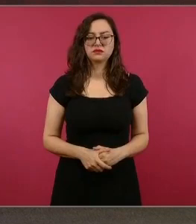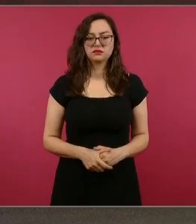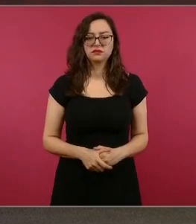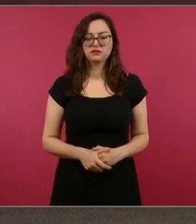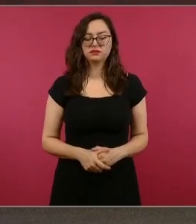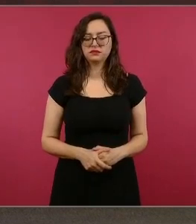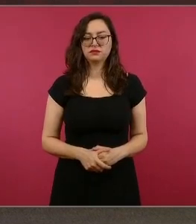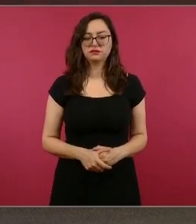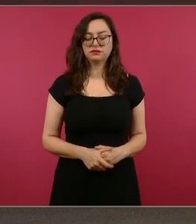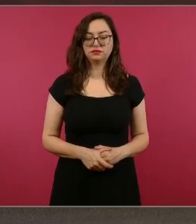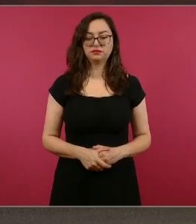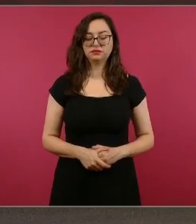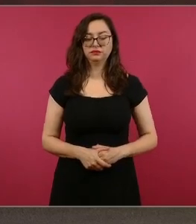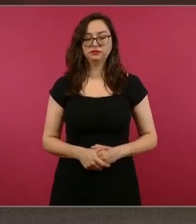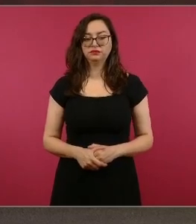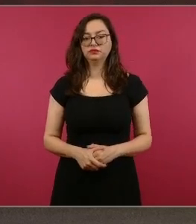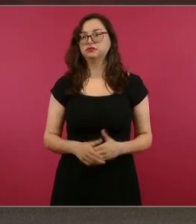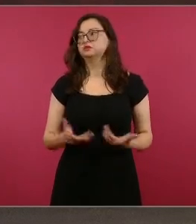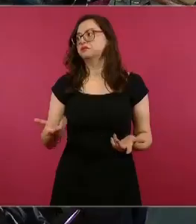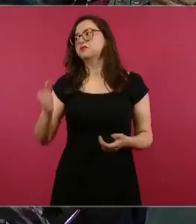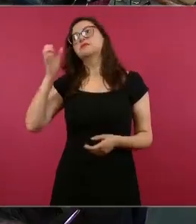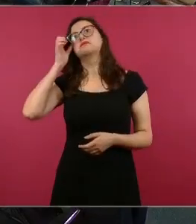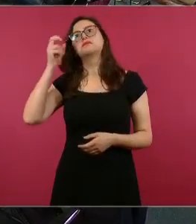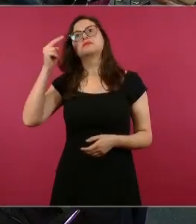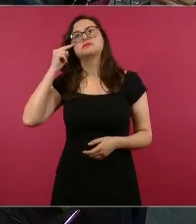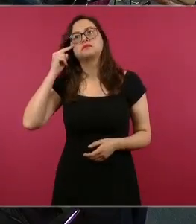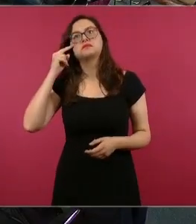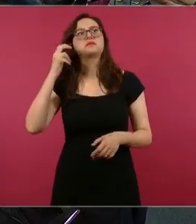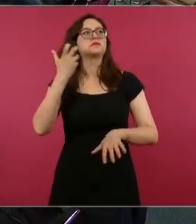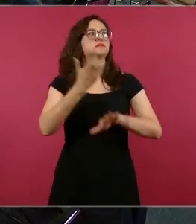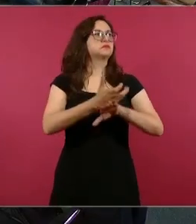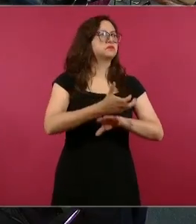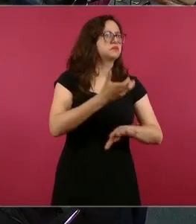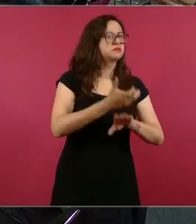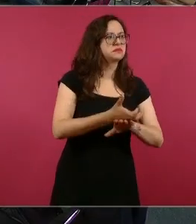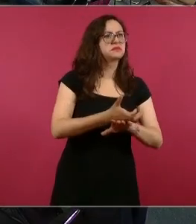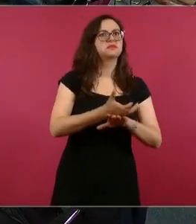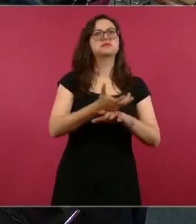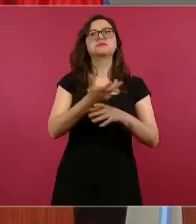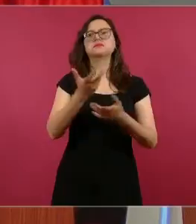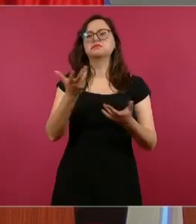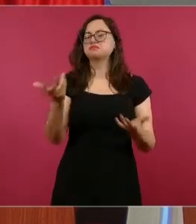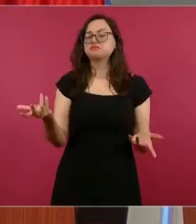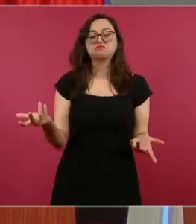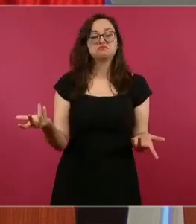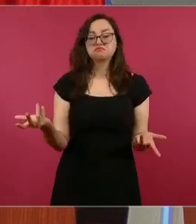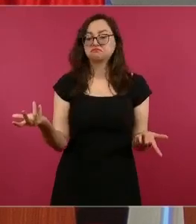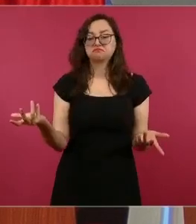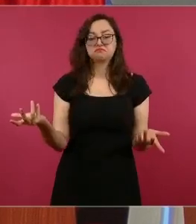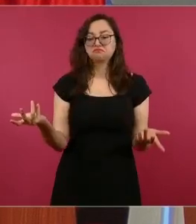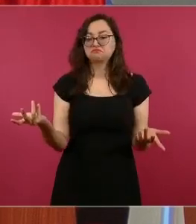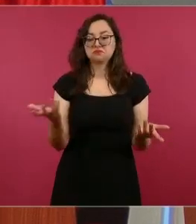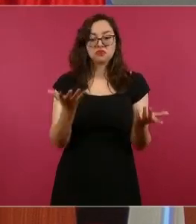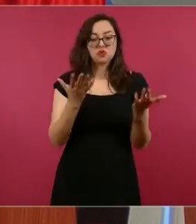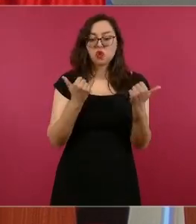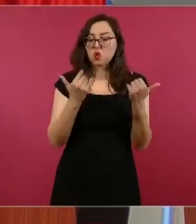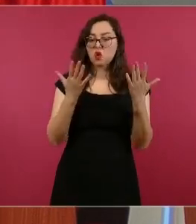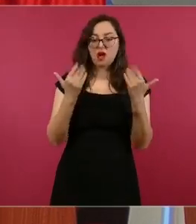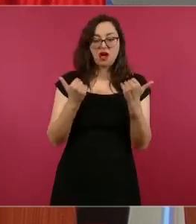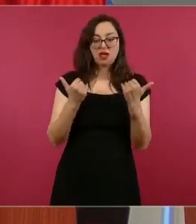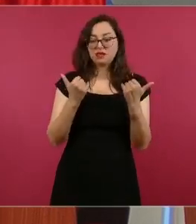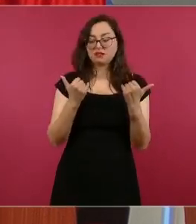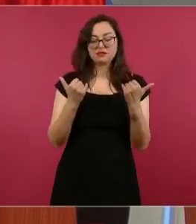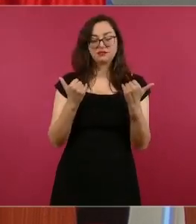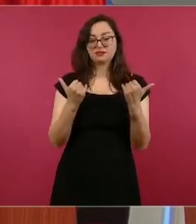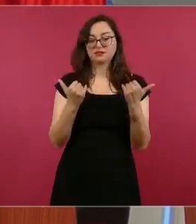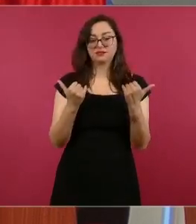Pero no hay, ni en China, ni en Estados Unidos, en ninguna parte donde se esté